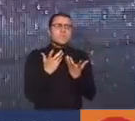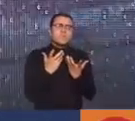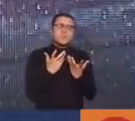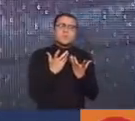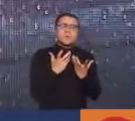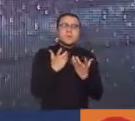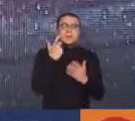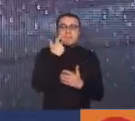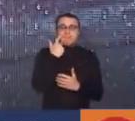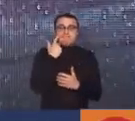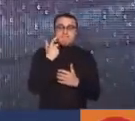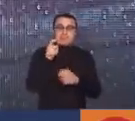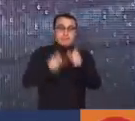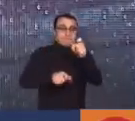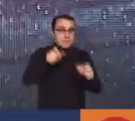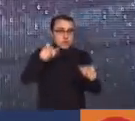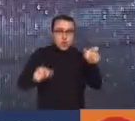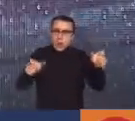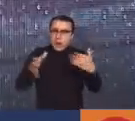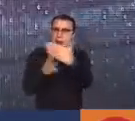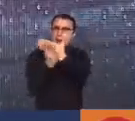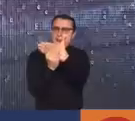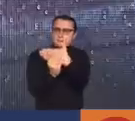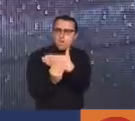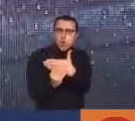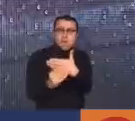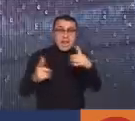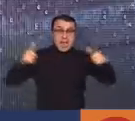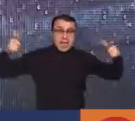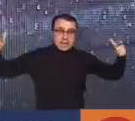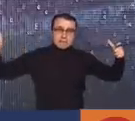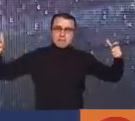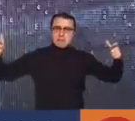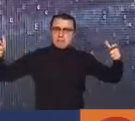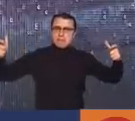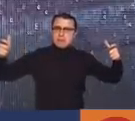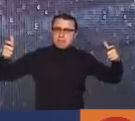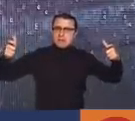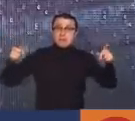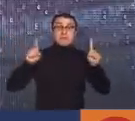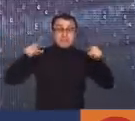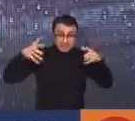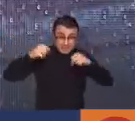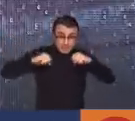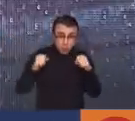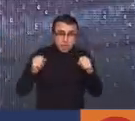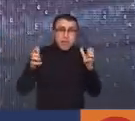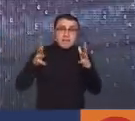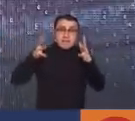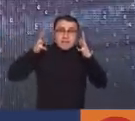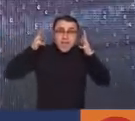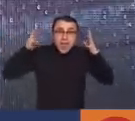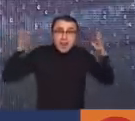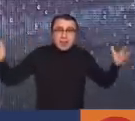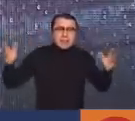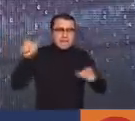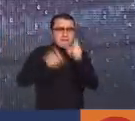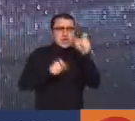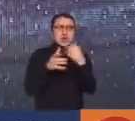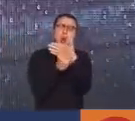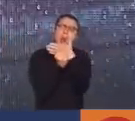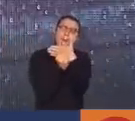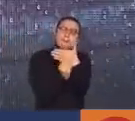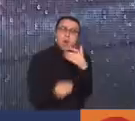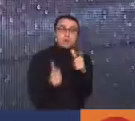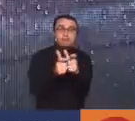porque el incremento de la pobreza que está cediendo, pero que fue muy grande en Bogotá, lamentablemente porque se